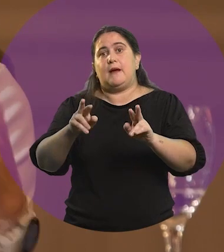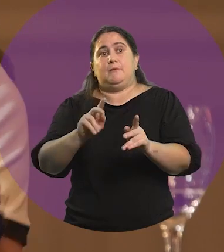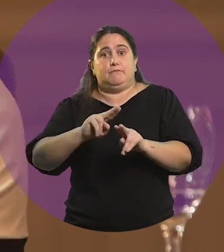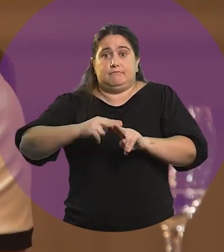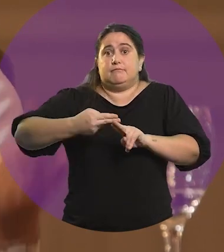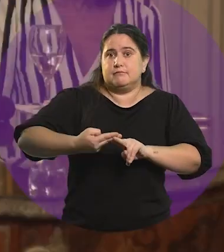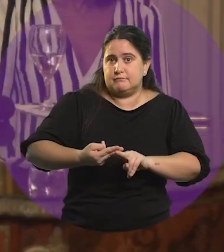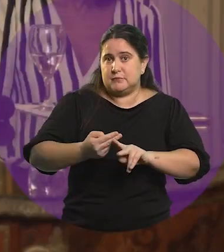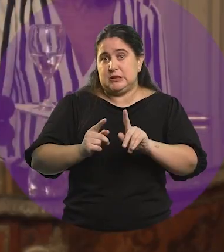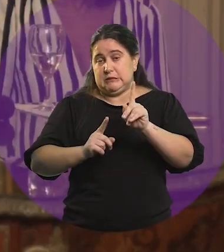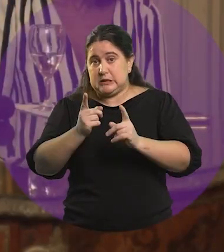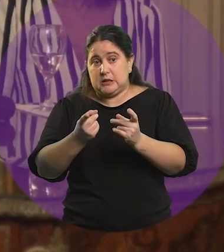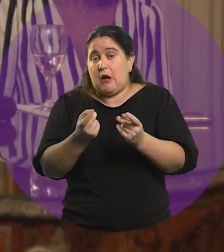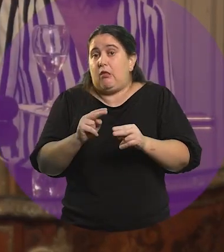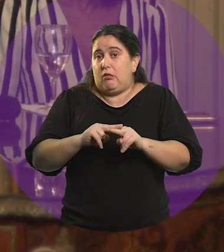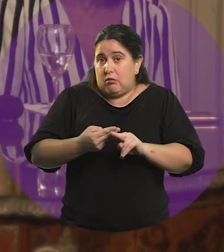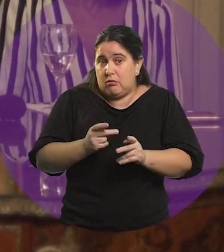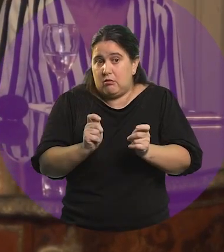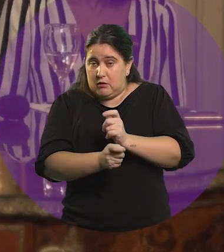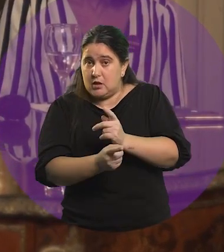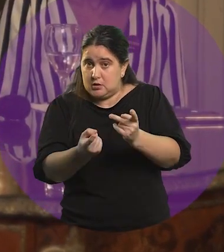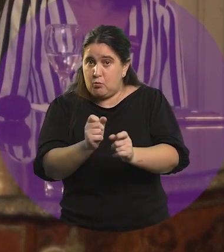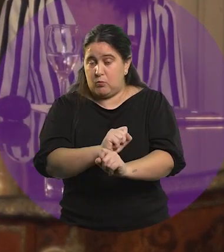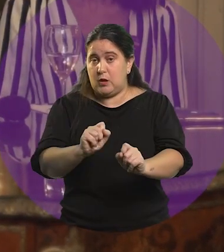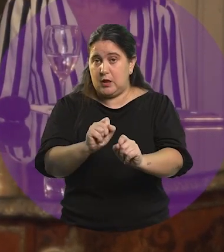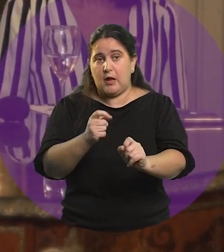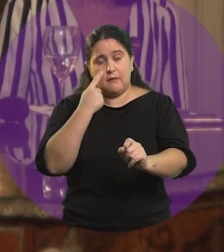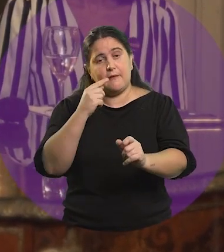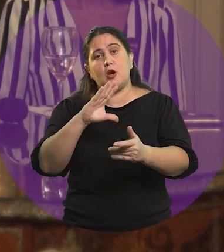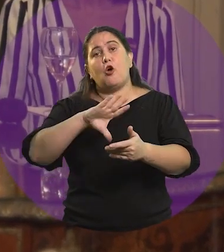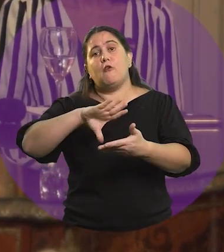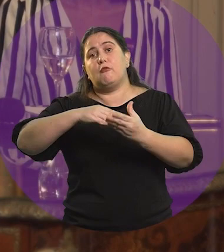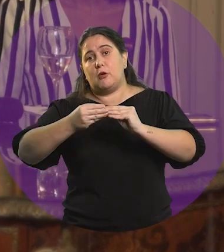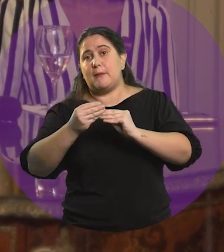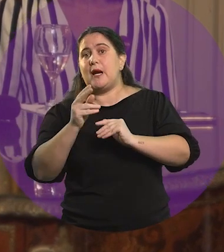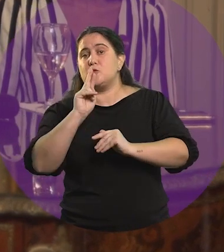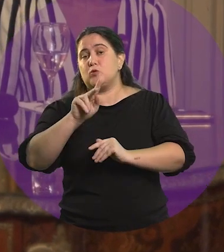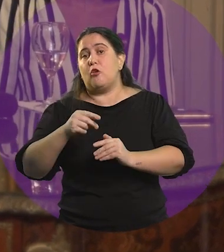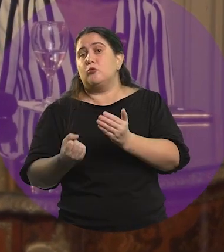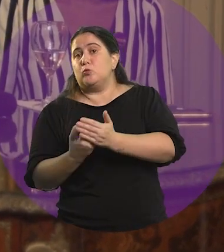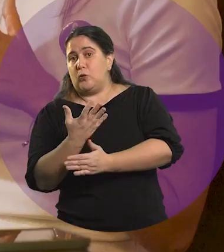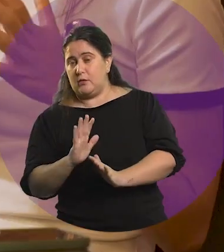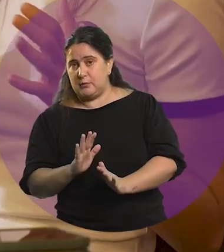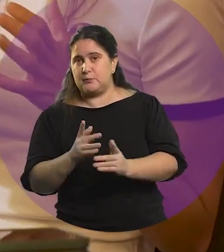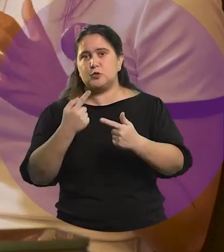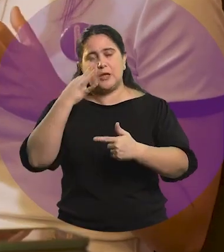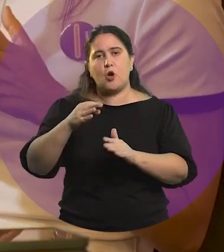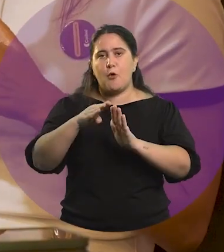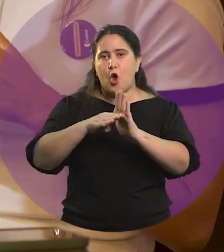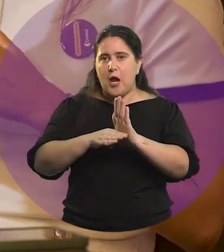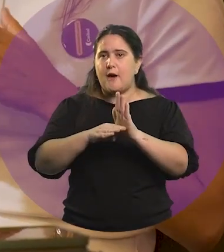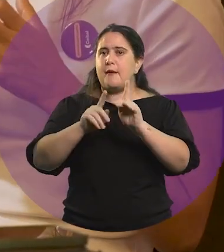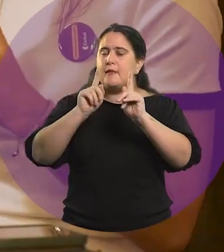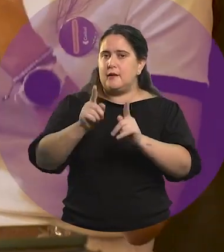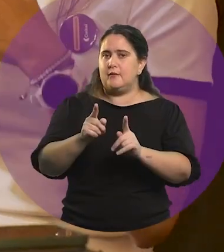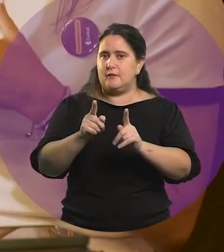volver a intentar nuevos diseños que nos den nuevos resultados. Me parece que los programas